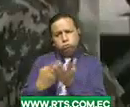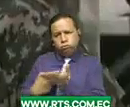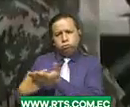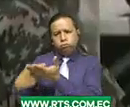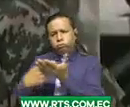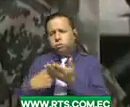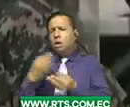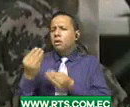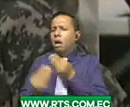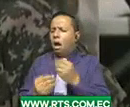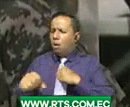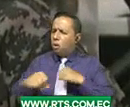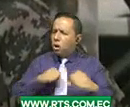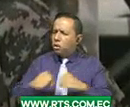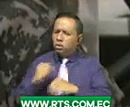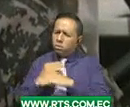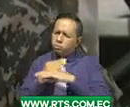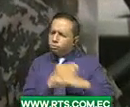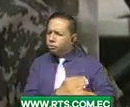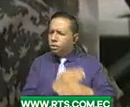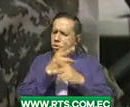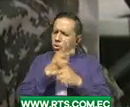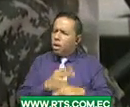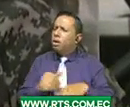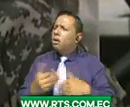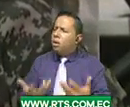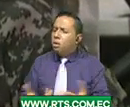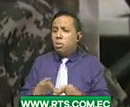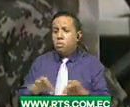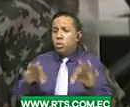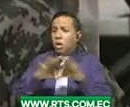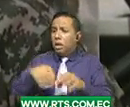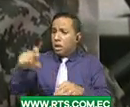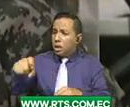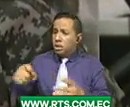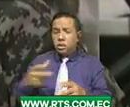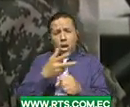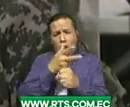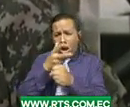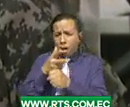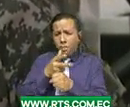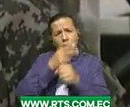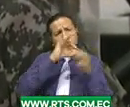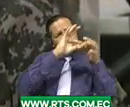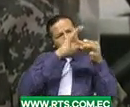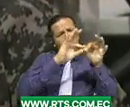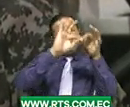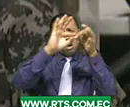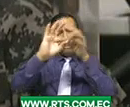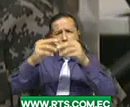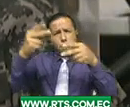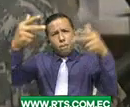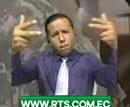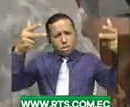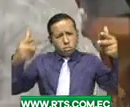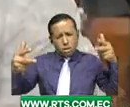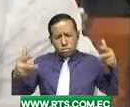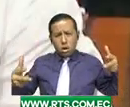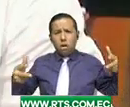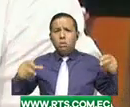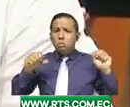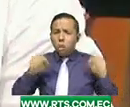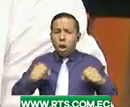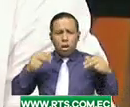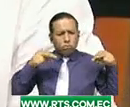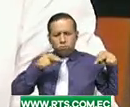tiene el ofrecimiento a la construcción de unos UPCs, la instalación de cámaras en sitios estratégicos considerados necesarios por Policía Nacional. Vamos a